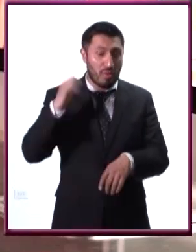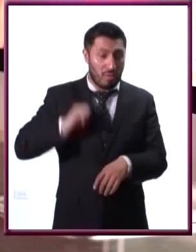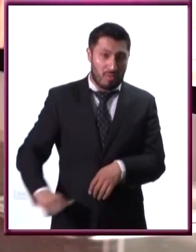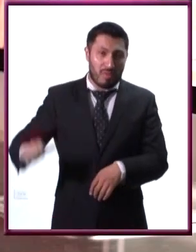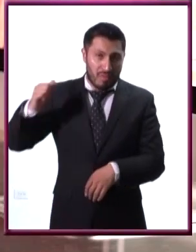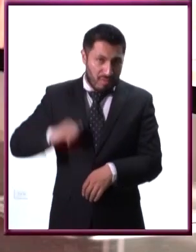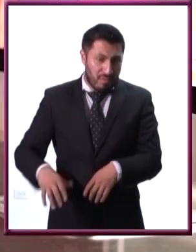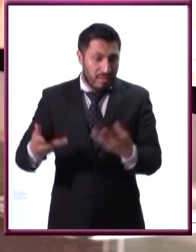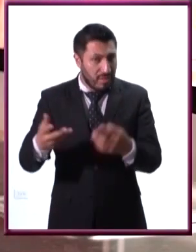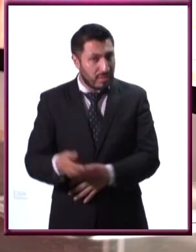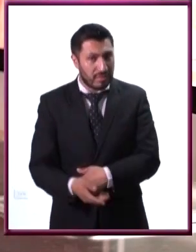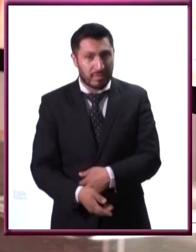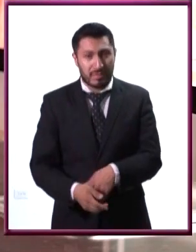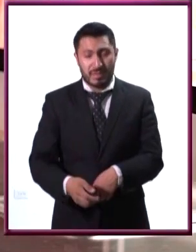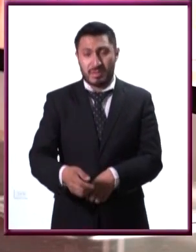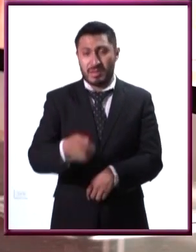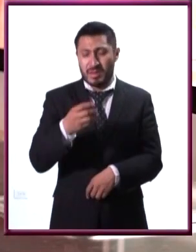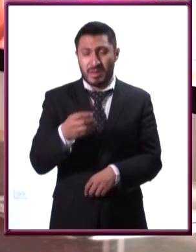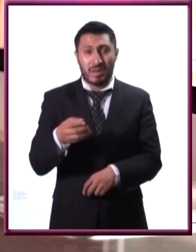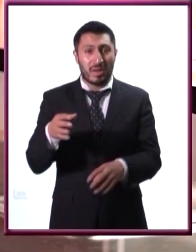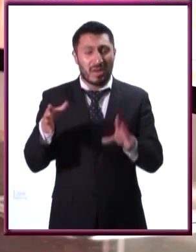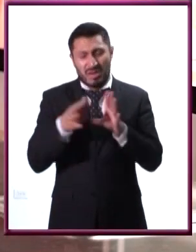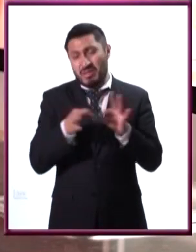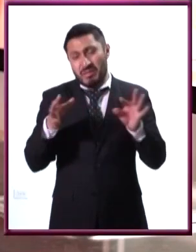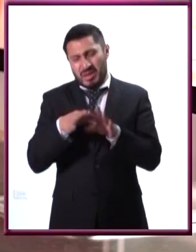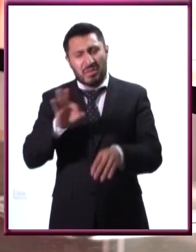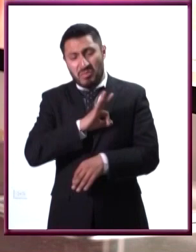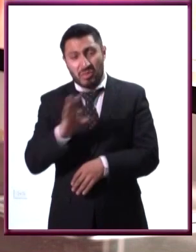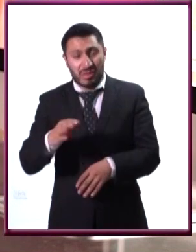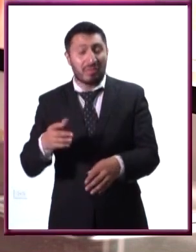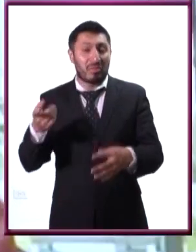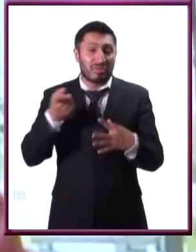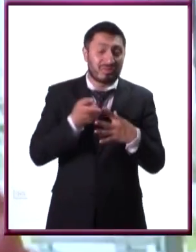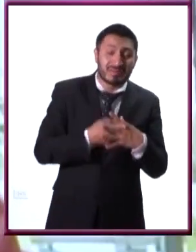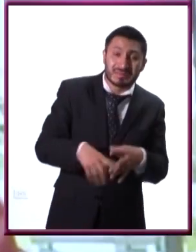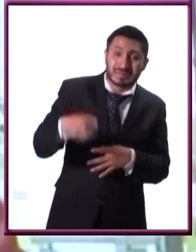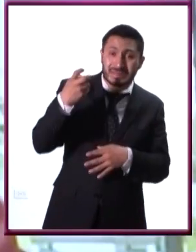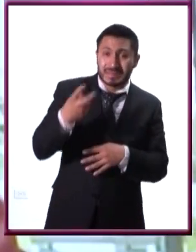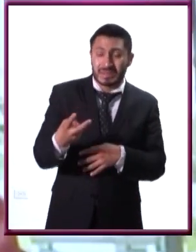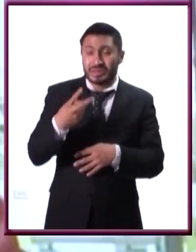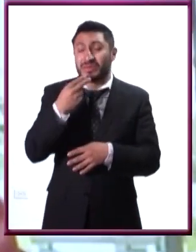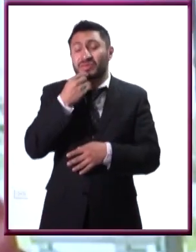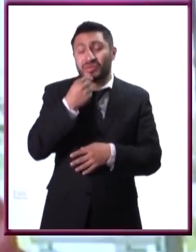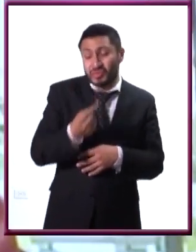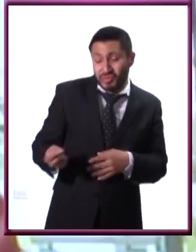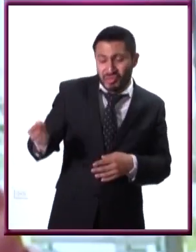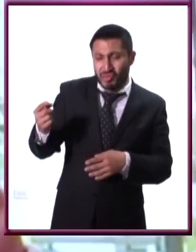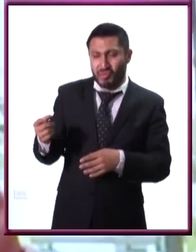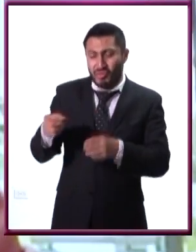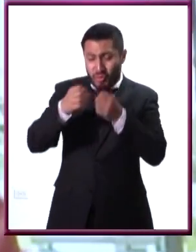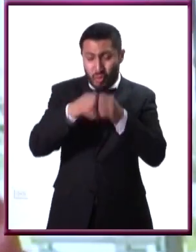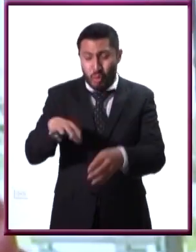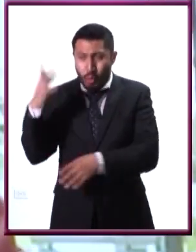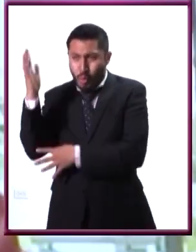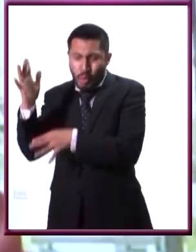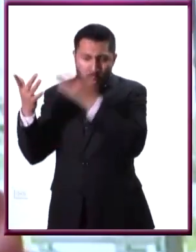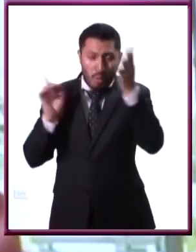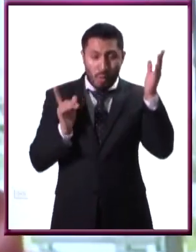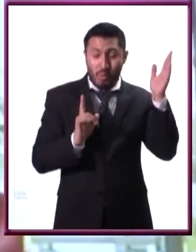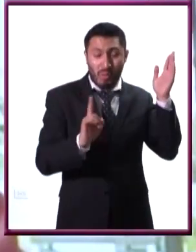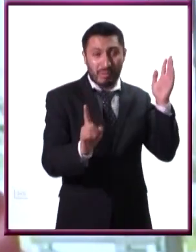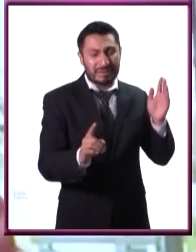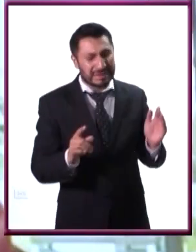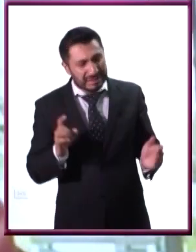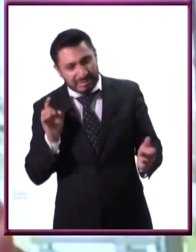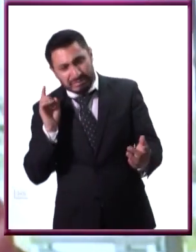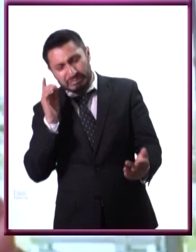medieval, tiene pues casi todo lo que podemos explicar, lo podemos explicar a partir de dos niños perdidos en un bosque que llegan a casa de